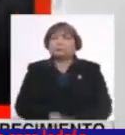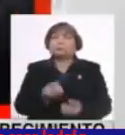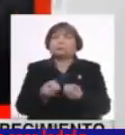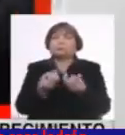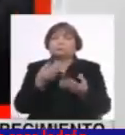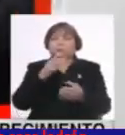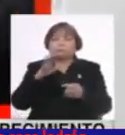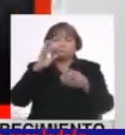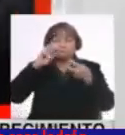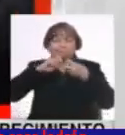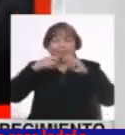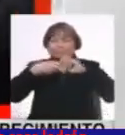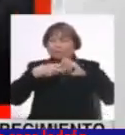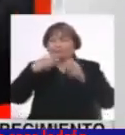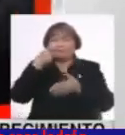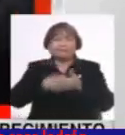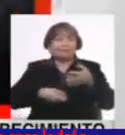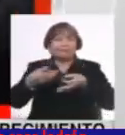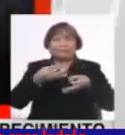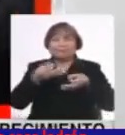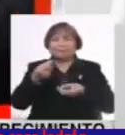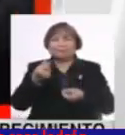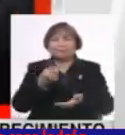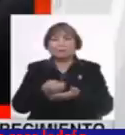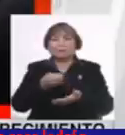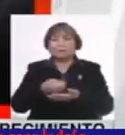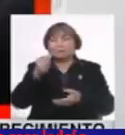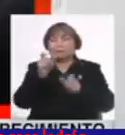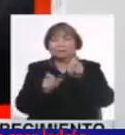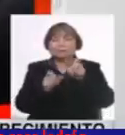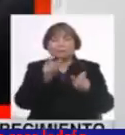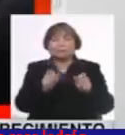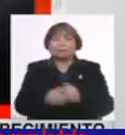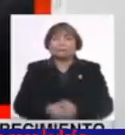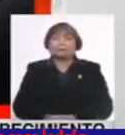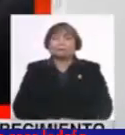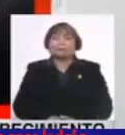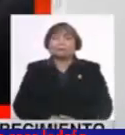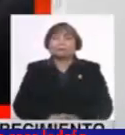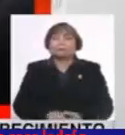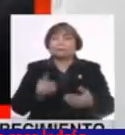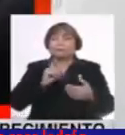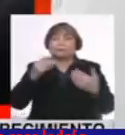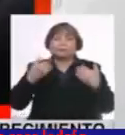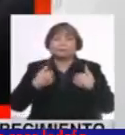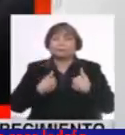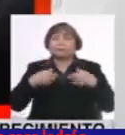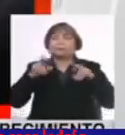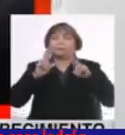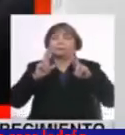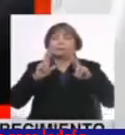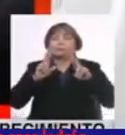cuán complicado es económicamente para las personas que no hemos tenido esa